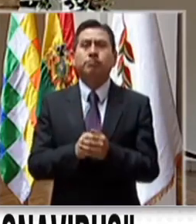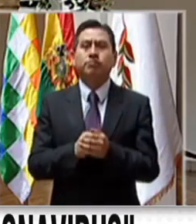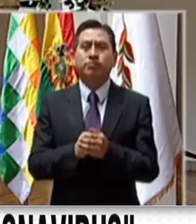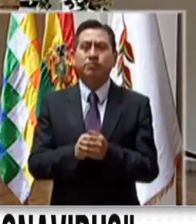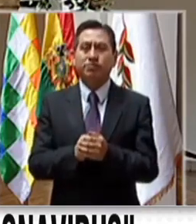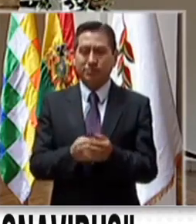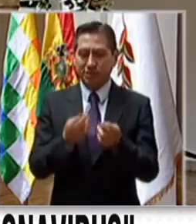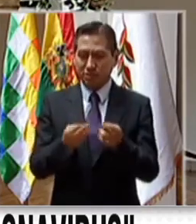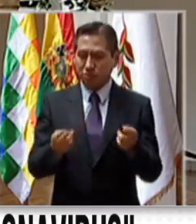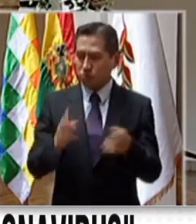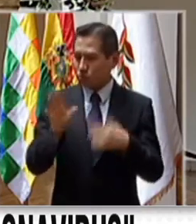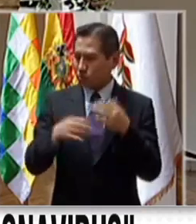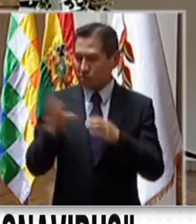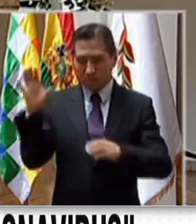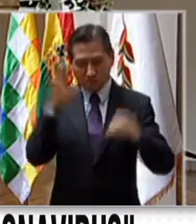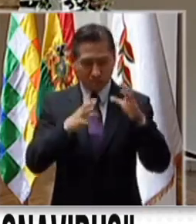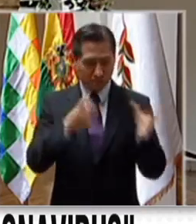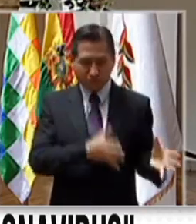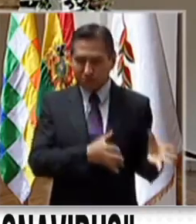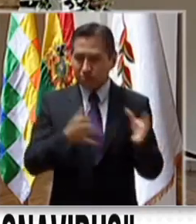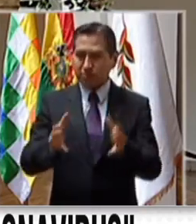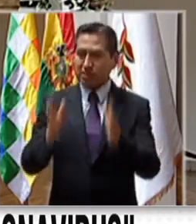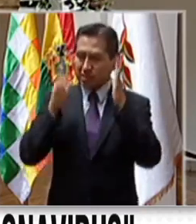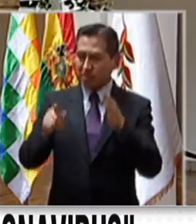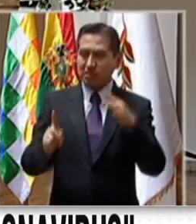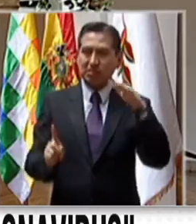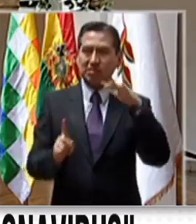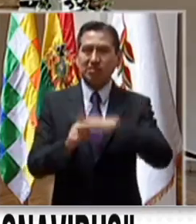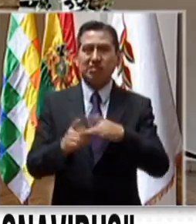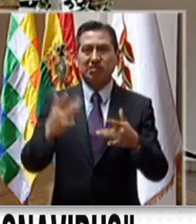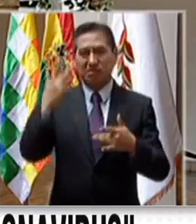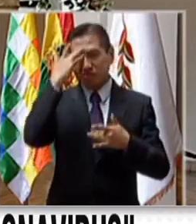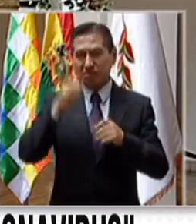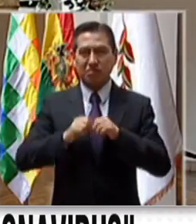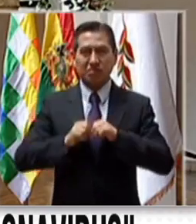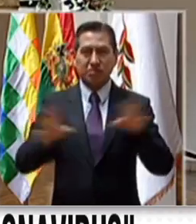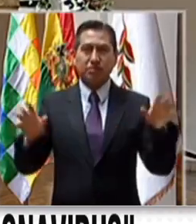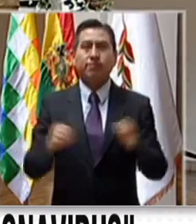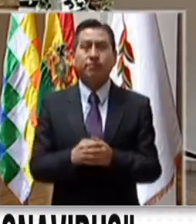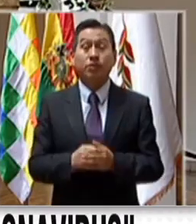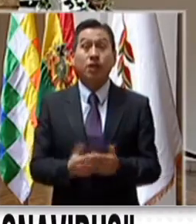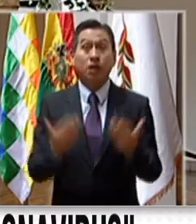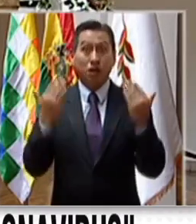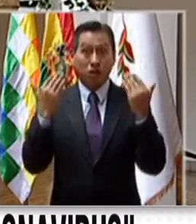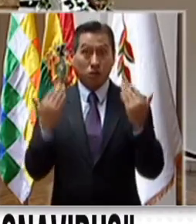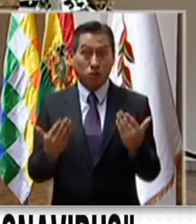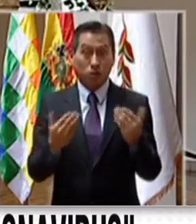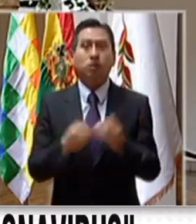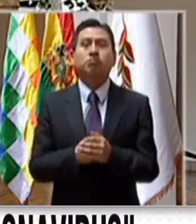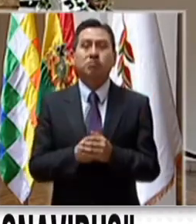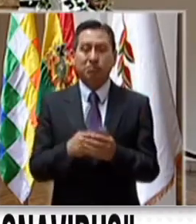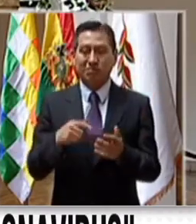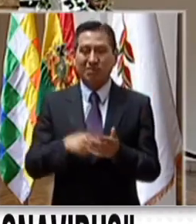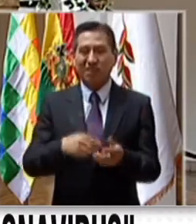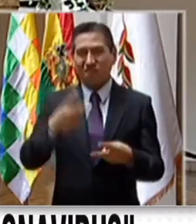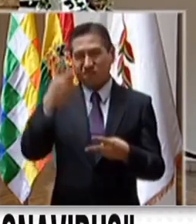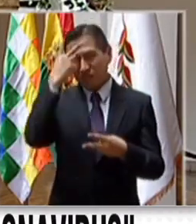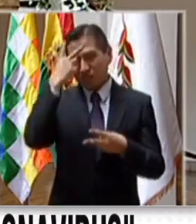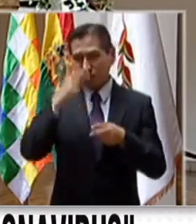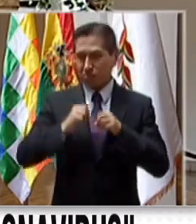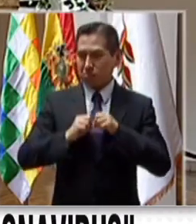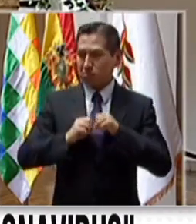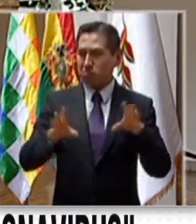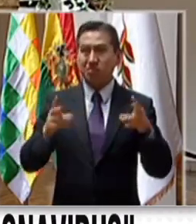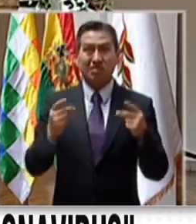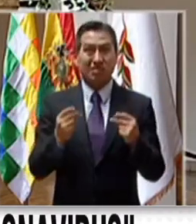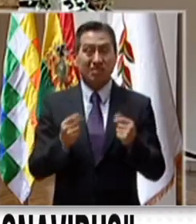recursos necesarios y atender esta pandemia. En la actualidad, esta infección viral de propagación